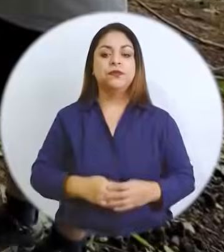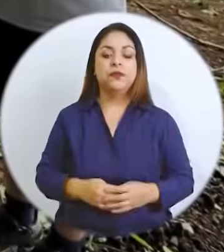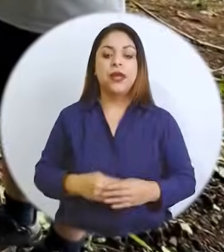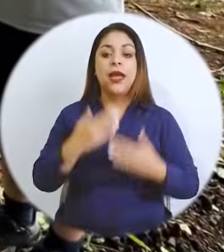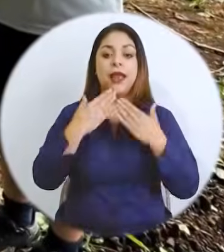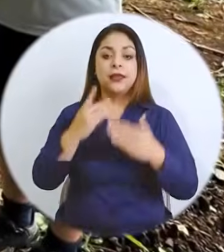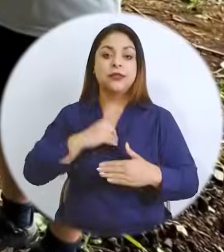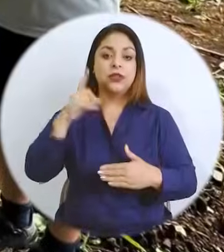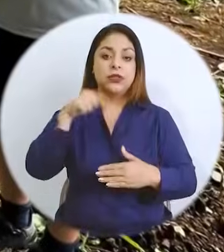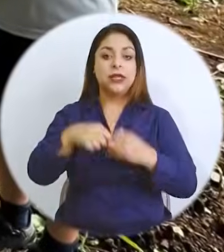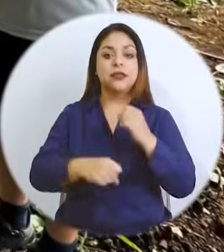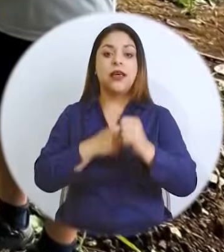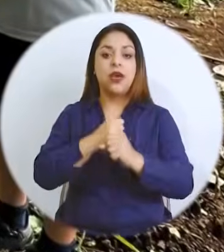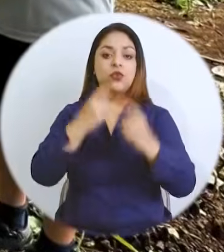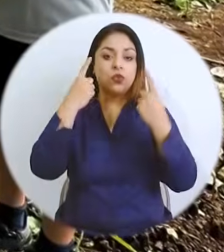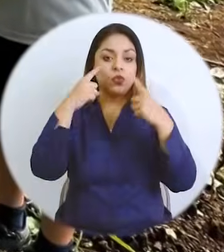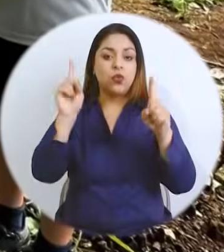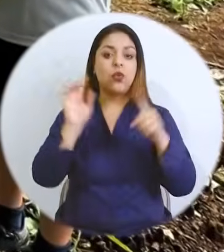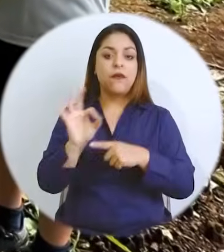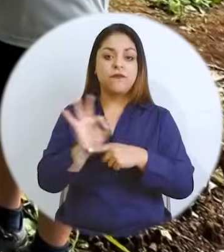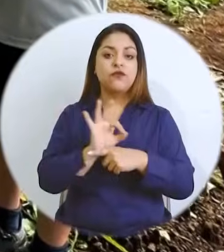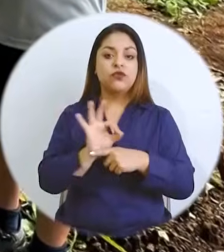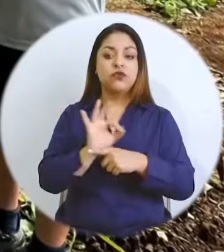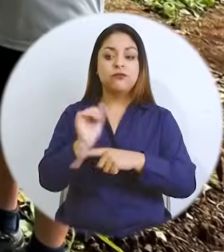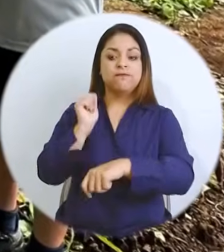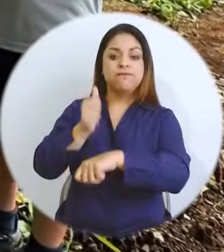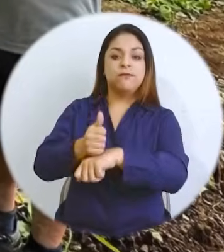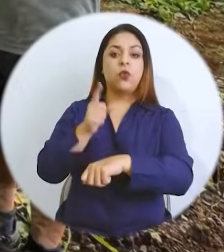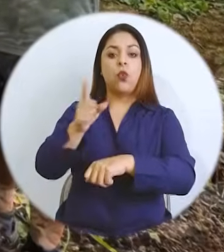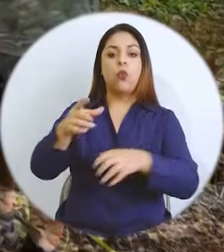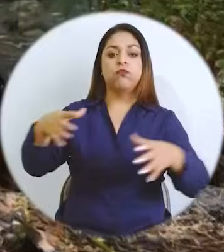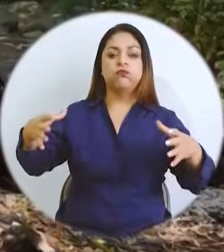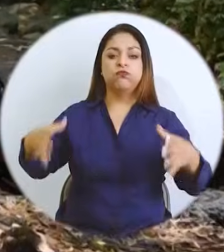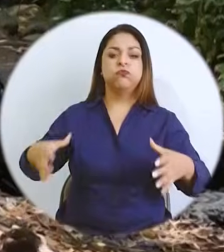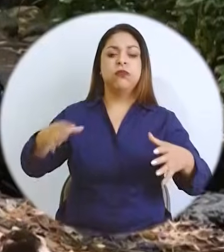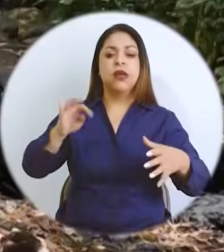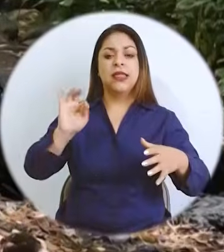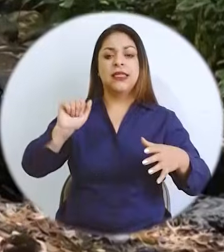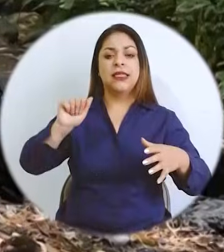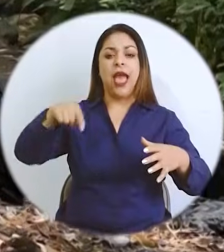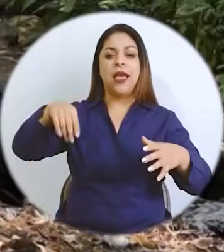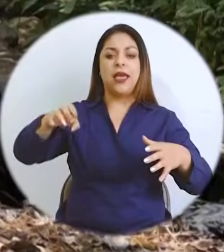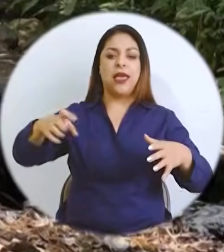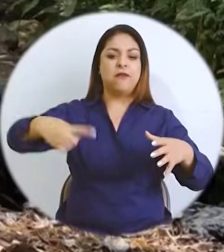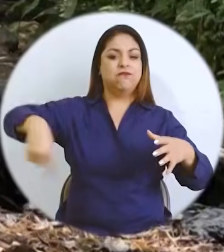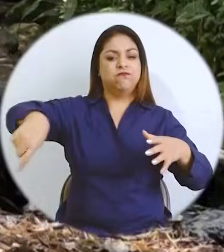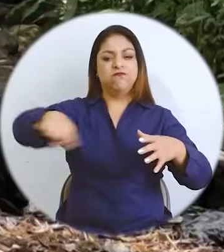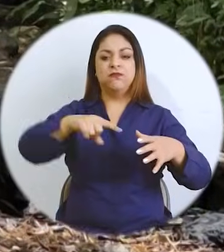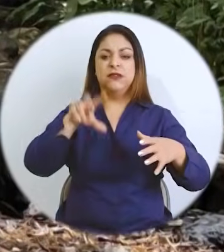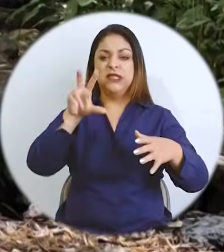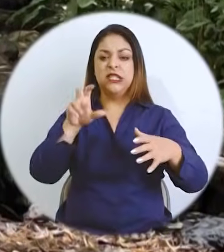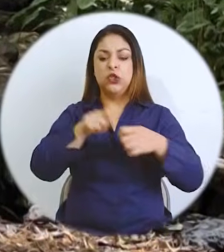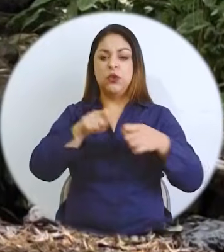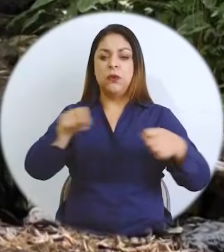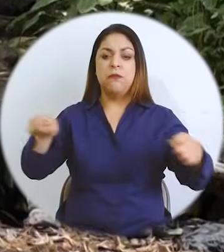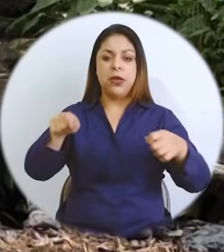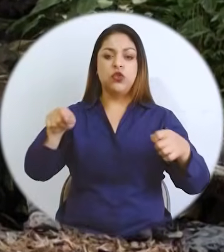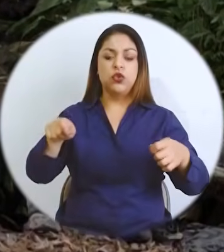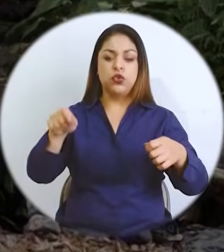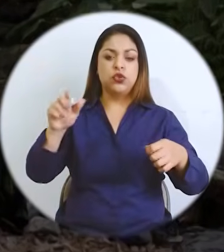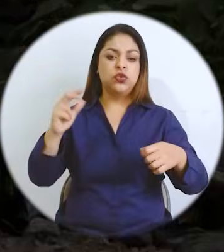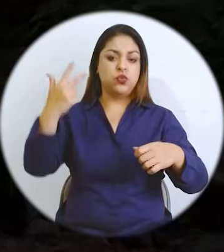logró poner en funcionamiento un tanque de acero vitrificado de 300 metros cúbicos,